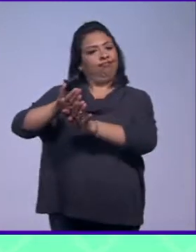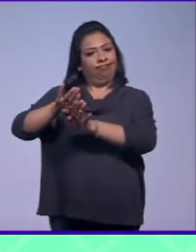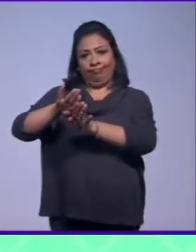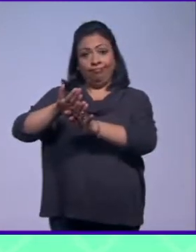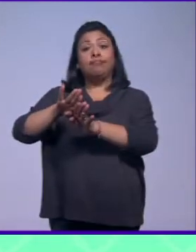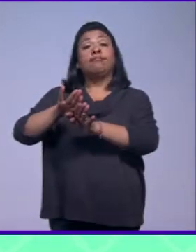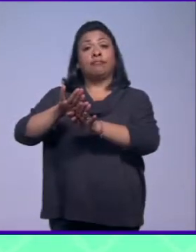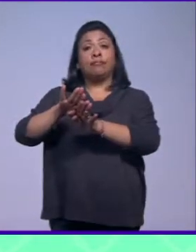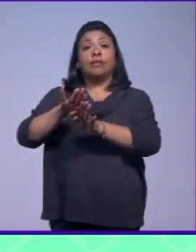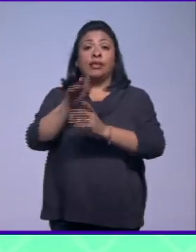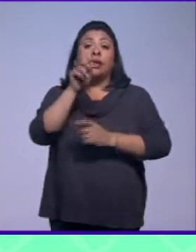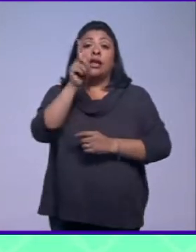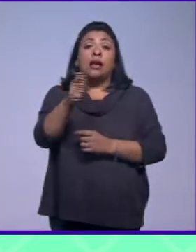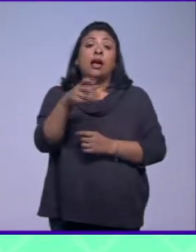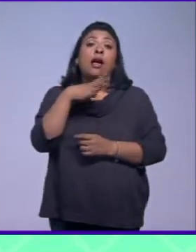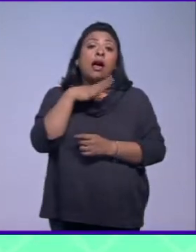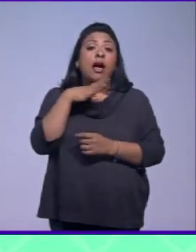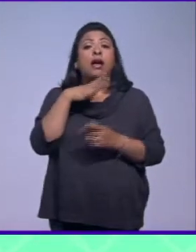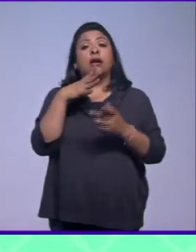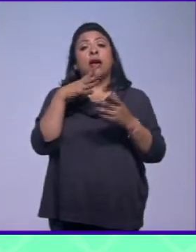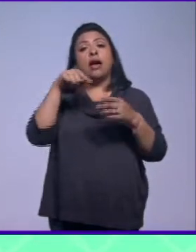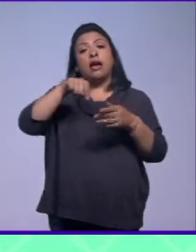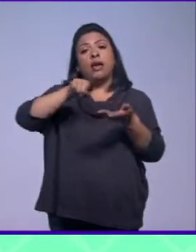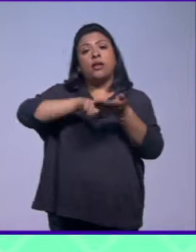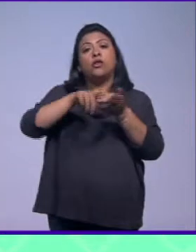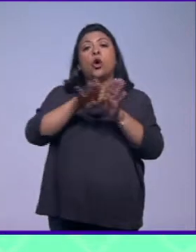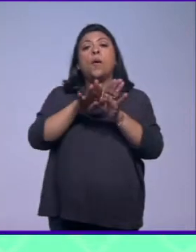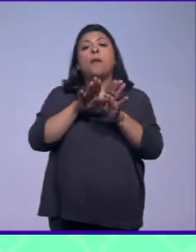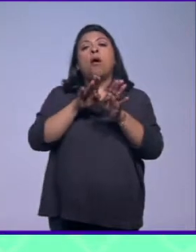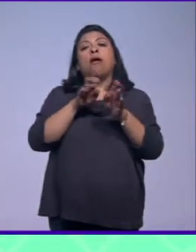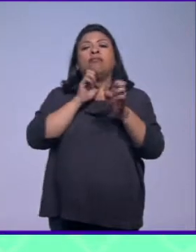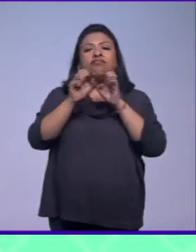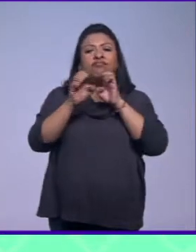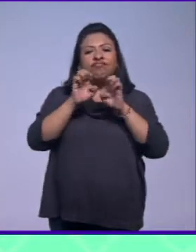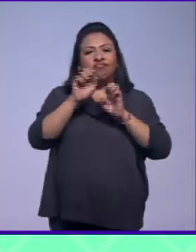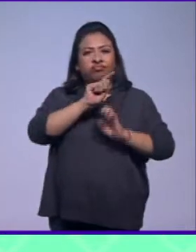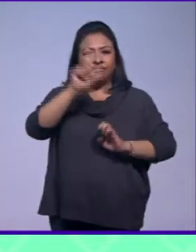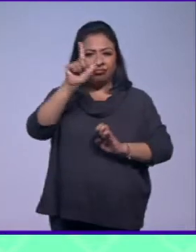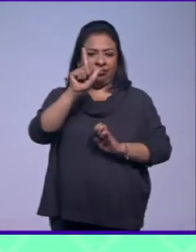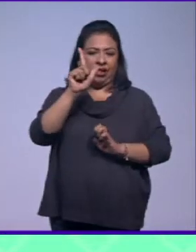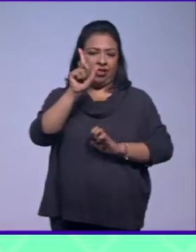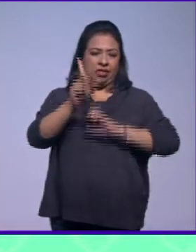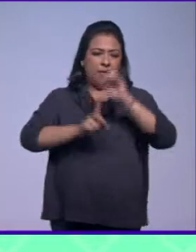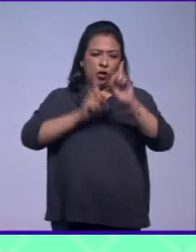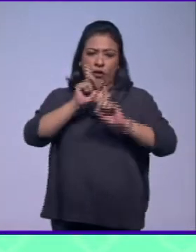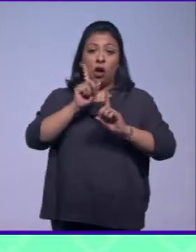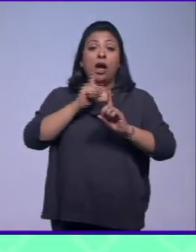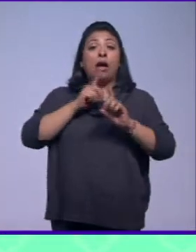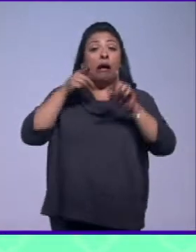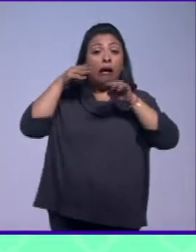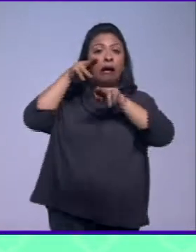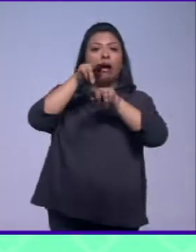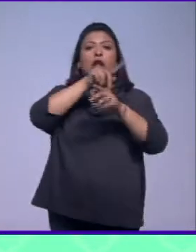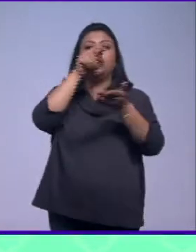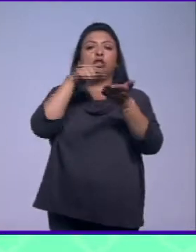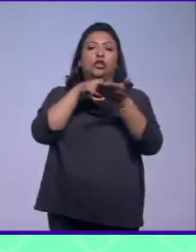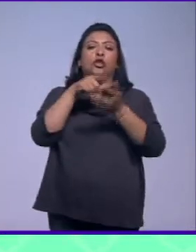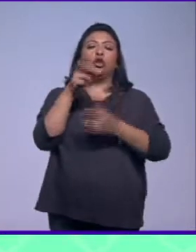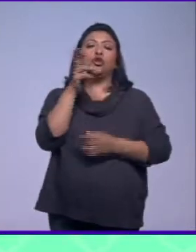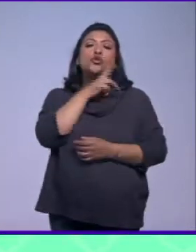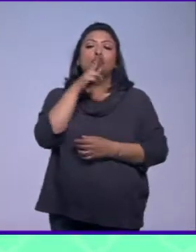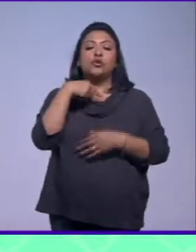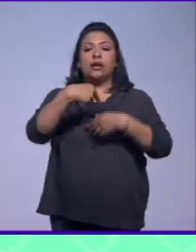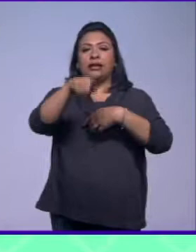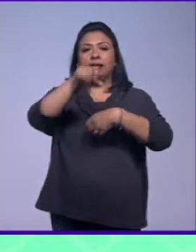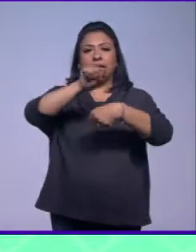quiere decir que vamos a tener cronistas deportivos aquí de lo que vamos a hablar es de rusia el lugar en donde ocurrirá éstas duran